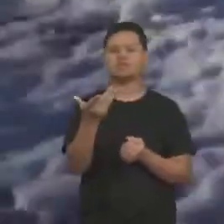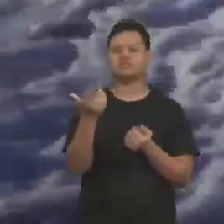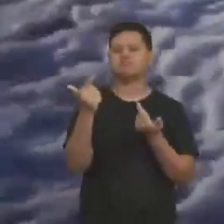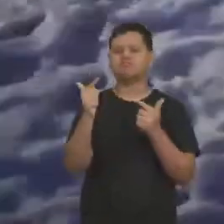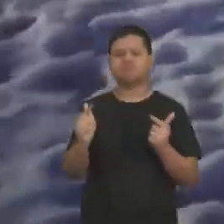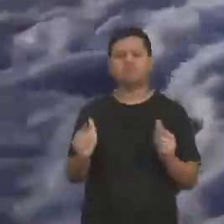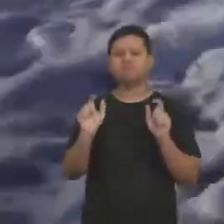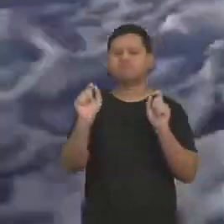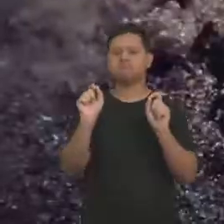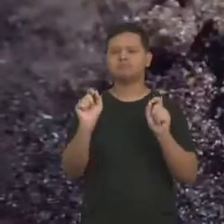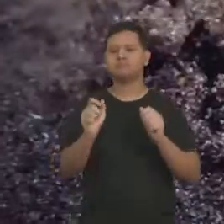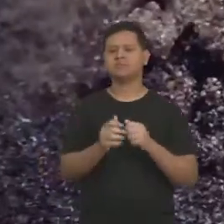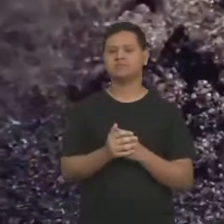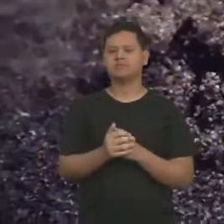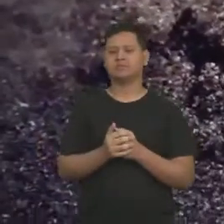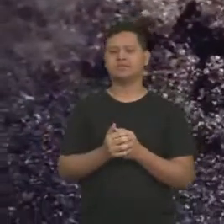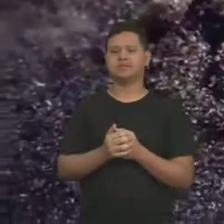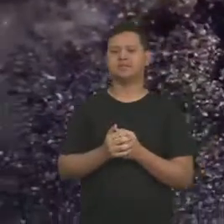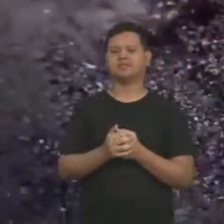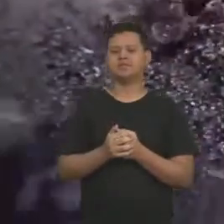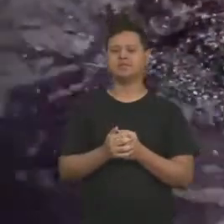vivimos?